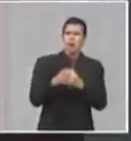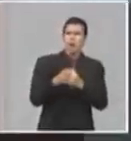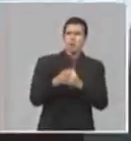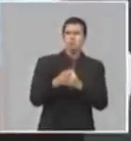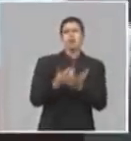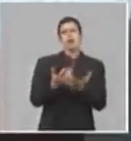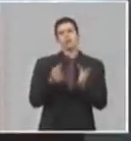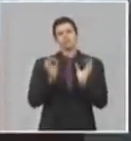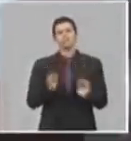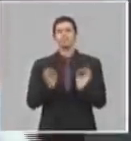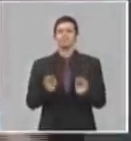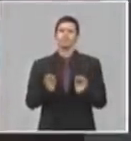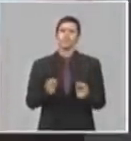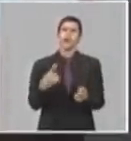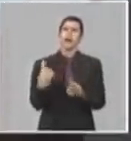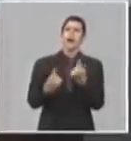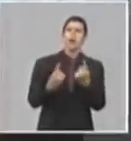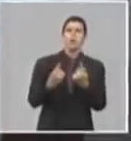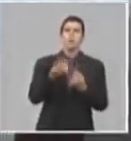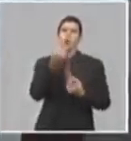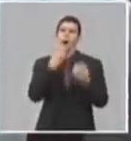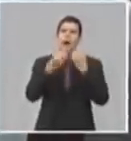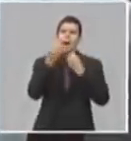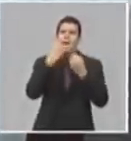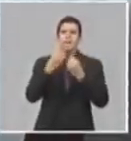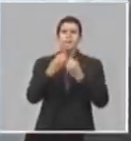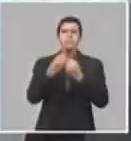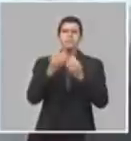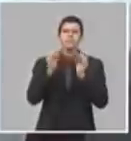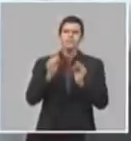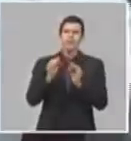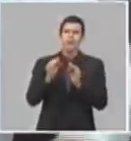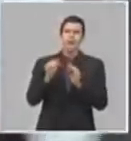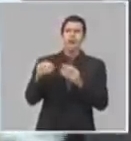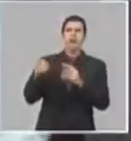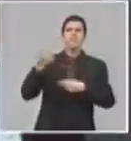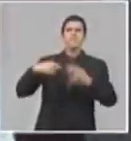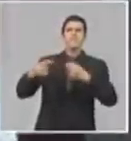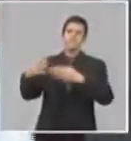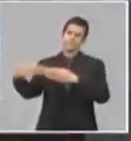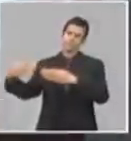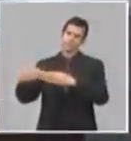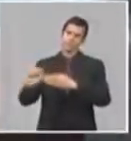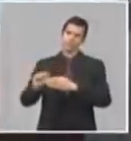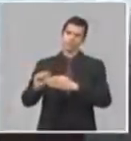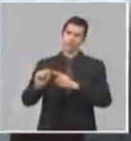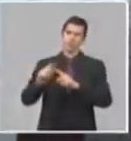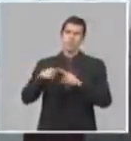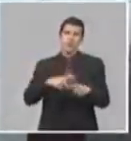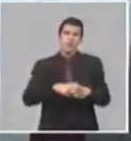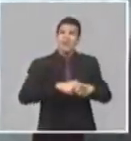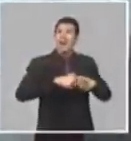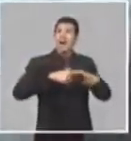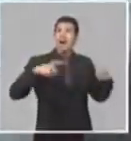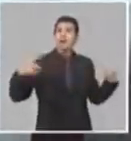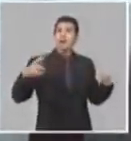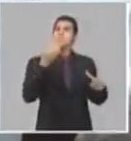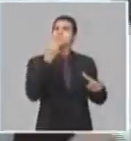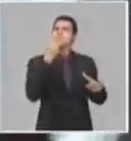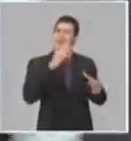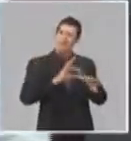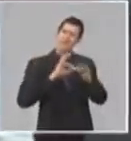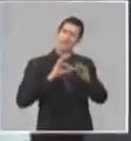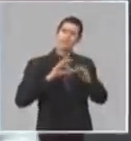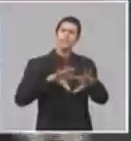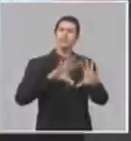acceso una parte de la población en divisas, pero a todos los cubanos le estamos garantizando, incluso a esos que tienen divisas, le estamos garantizando como mínimo 2 libras